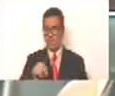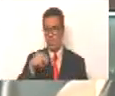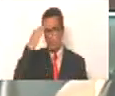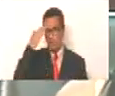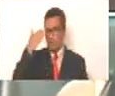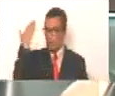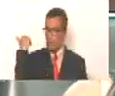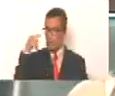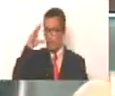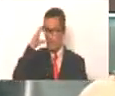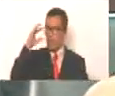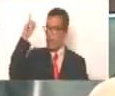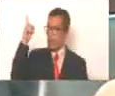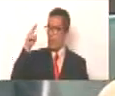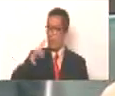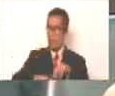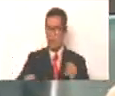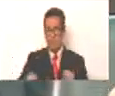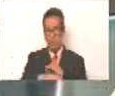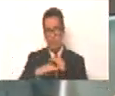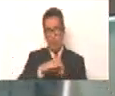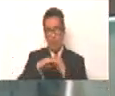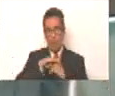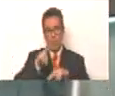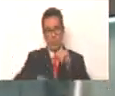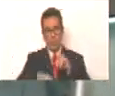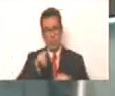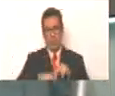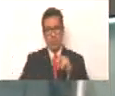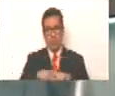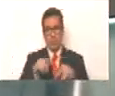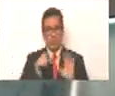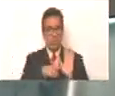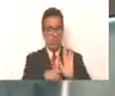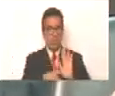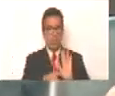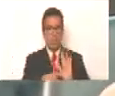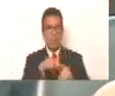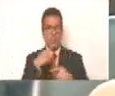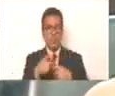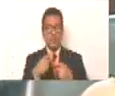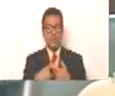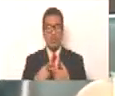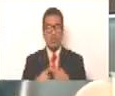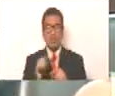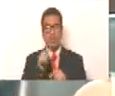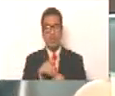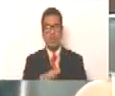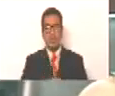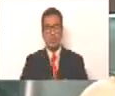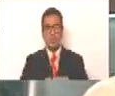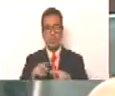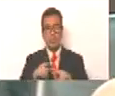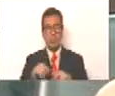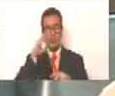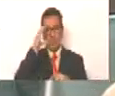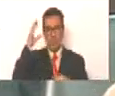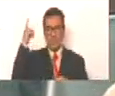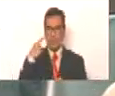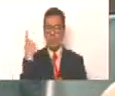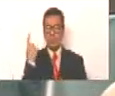nos creó por igual. Simplemente somos como la cara de una moneda, diferentes por creación divinas, pero solo